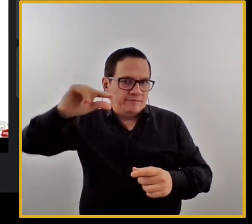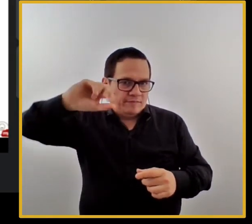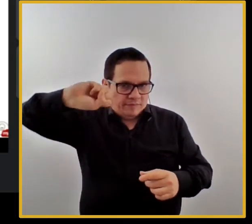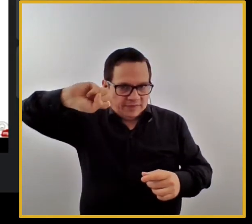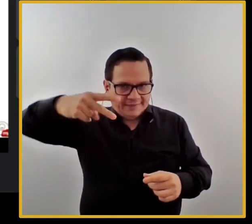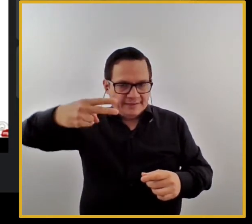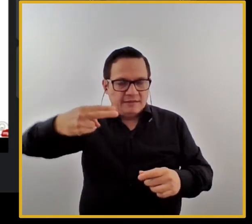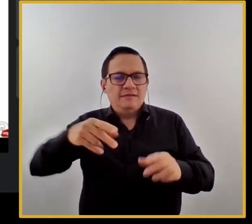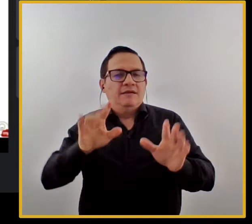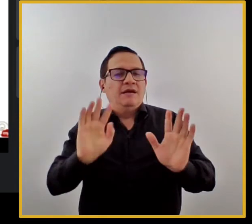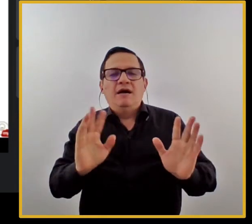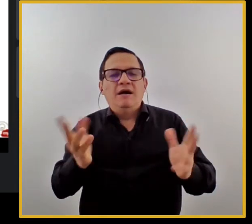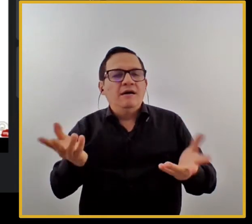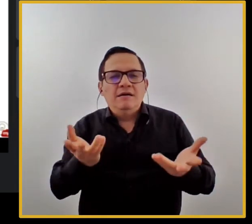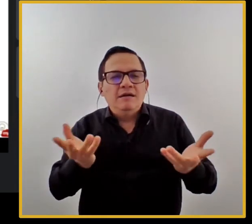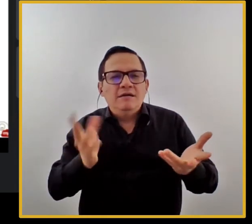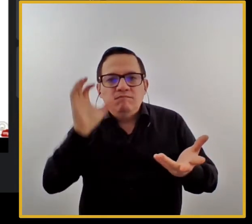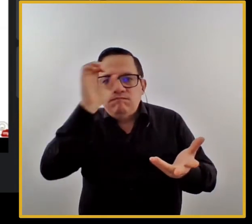me quedaría